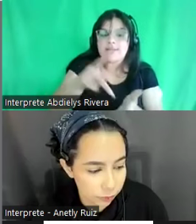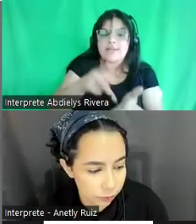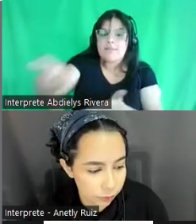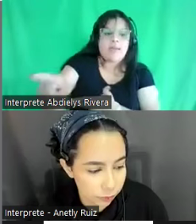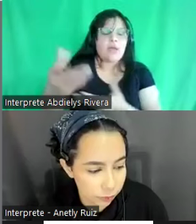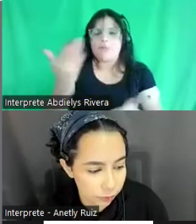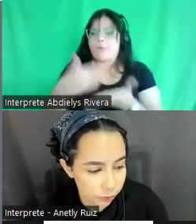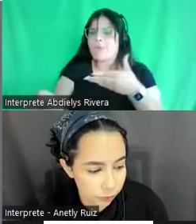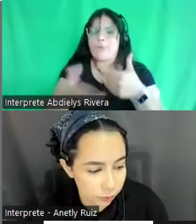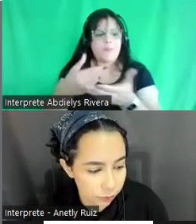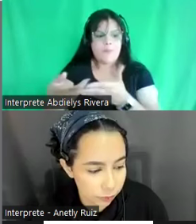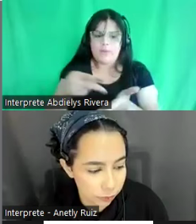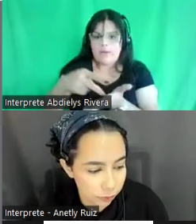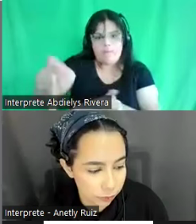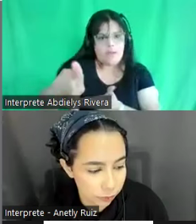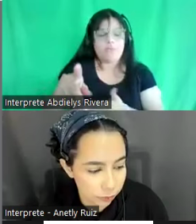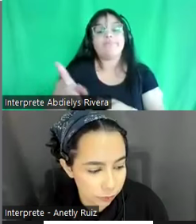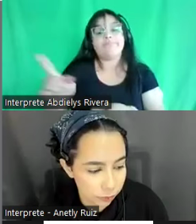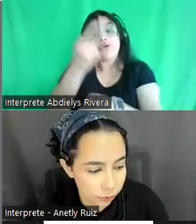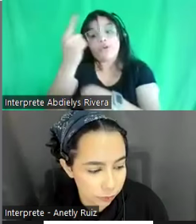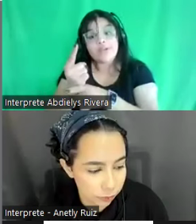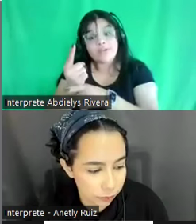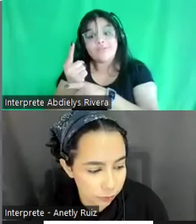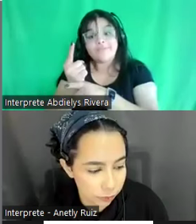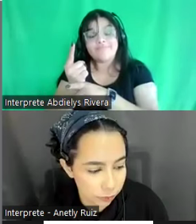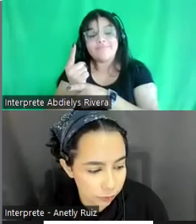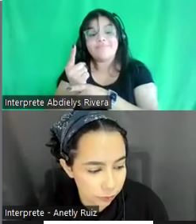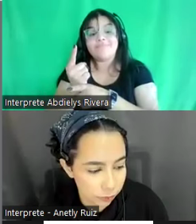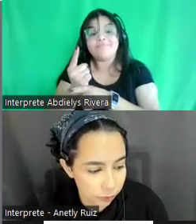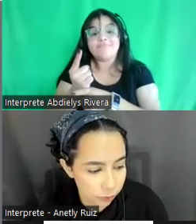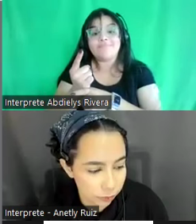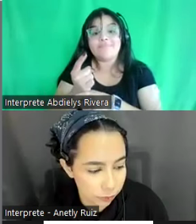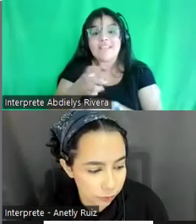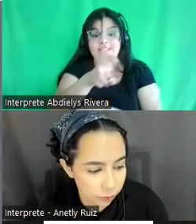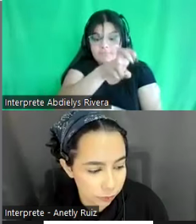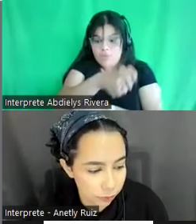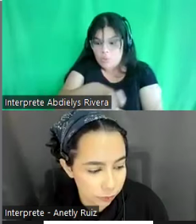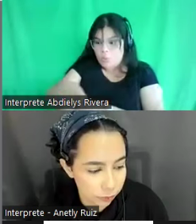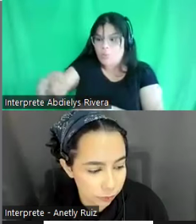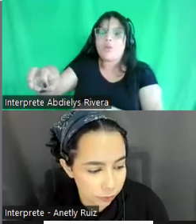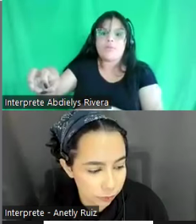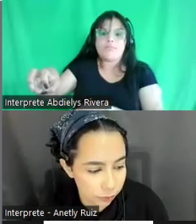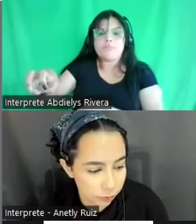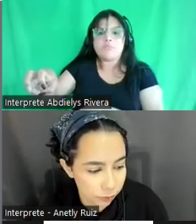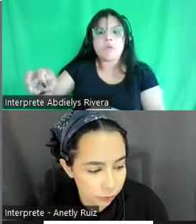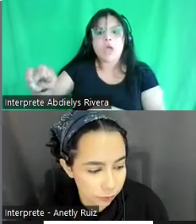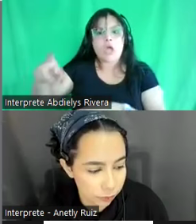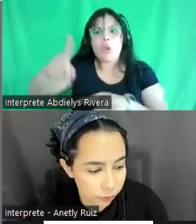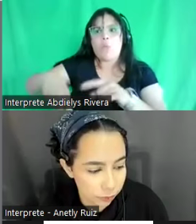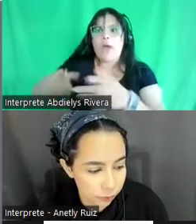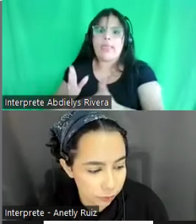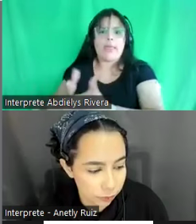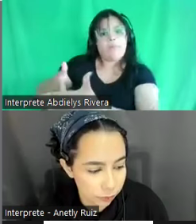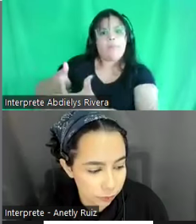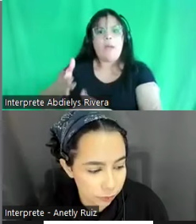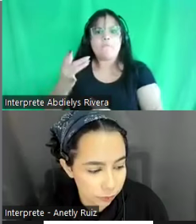método de pago. Eso es correcto. Así es que el traslado de Juan no se debe ver afectado por su capacidad de pago